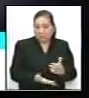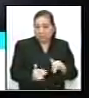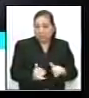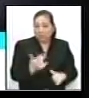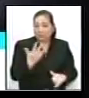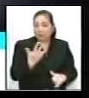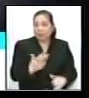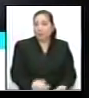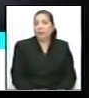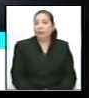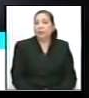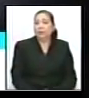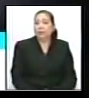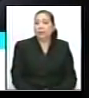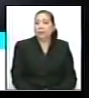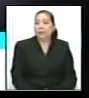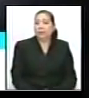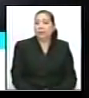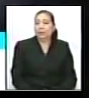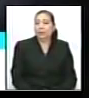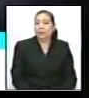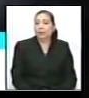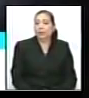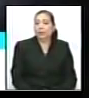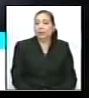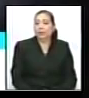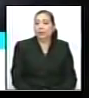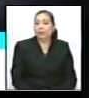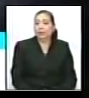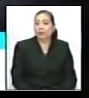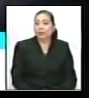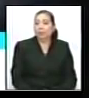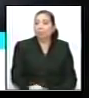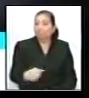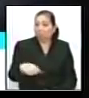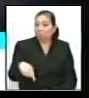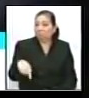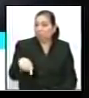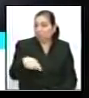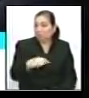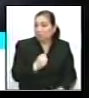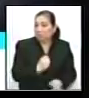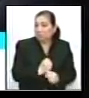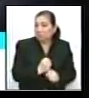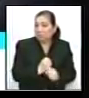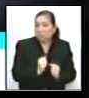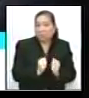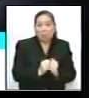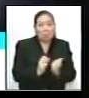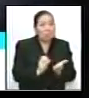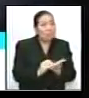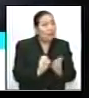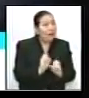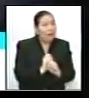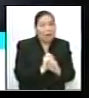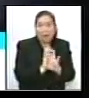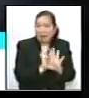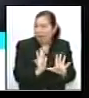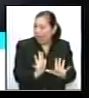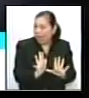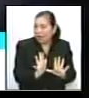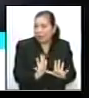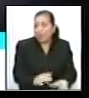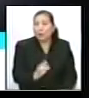tres casos. Y fíjese usted, porque nosotros estamos trabajando con transparencia y con